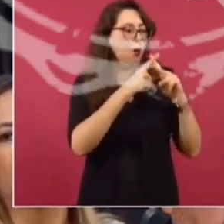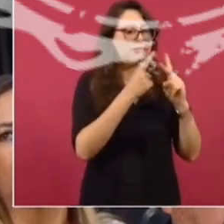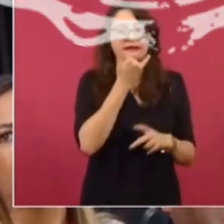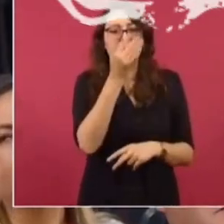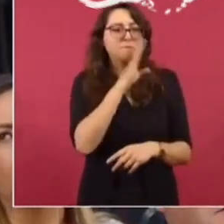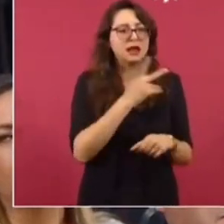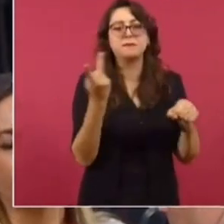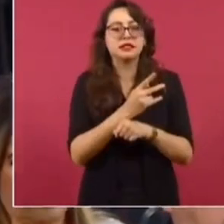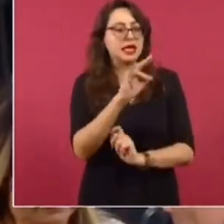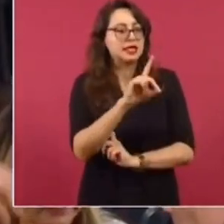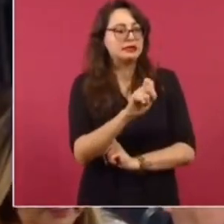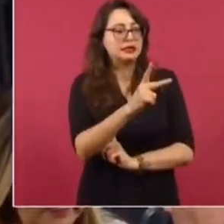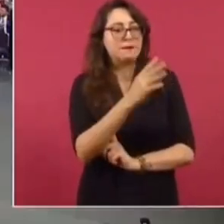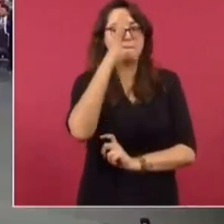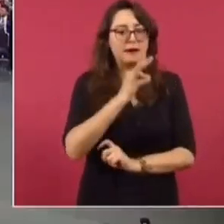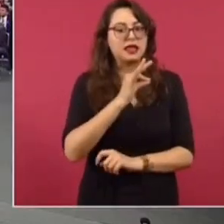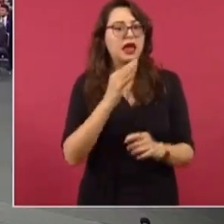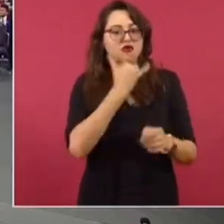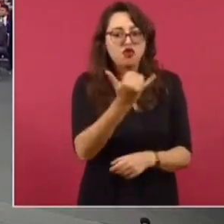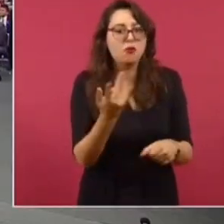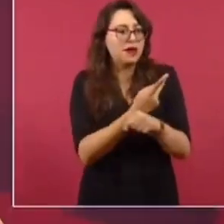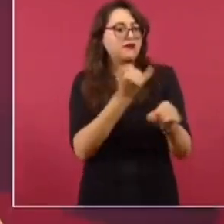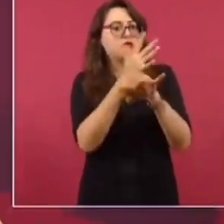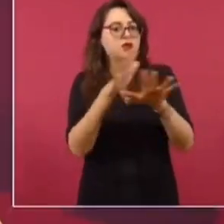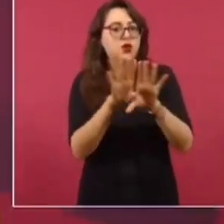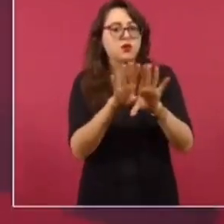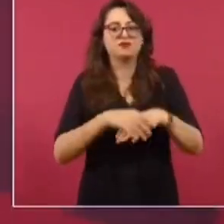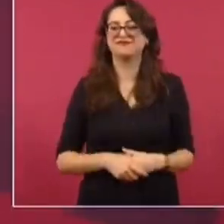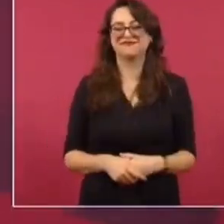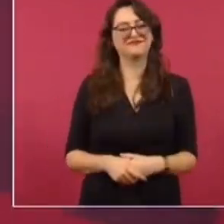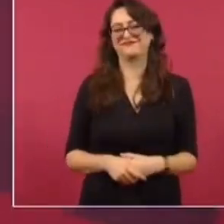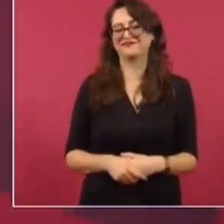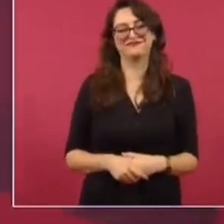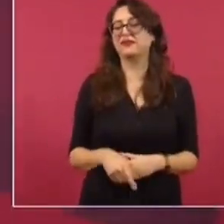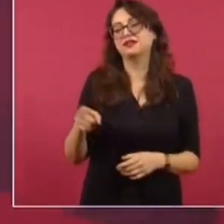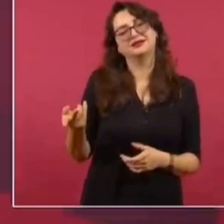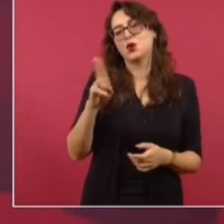¿Cuál es el reporte que se tiene? ¿Ha fallado este organismo en la misión que se encomendó? No, es el Universal, que es muy